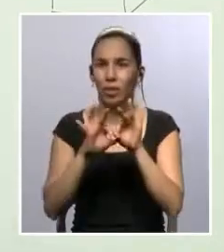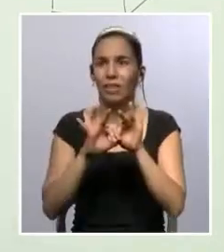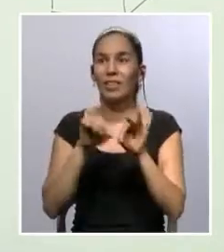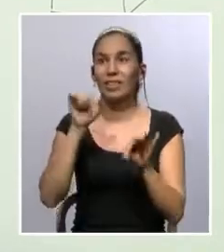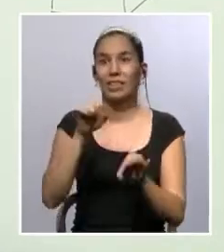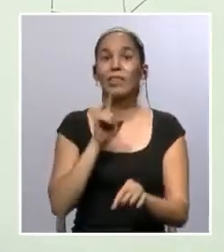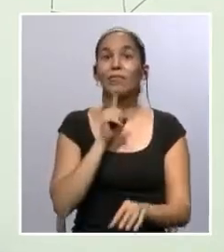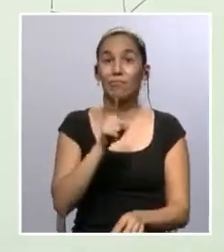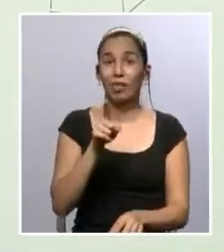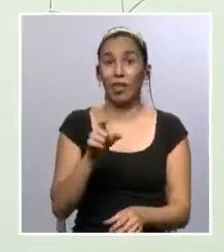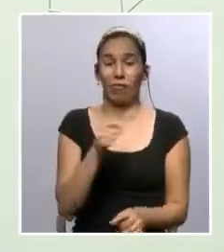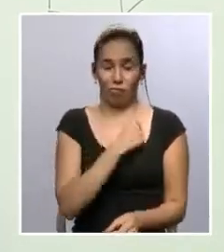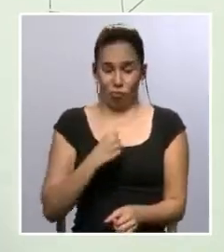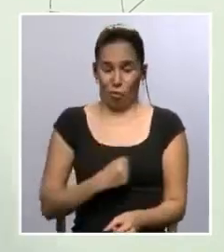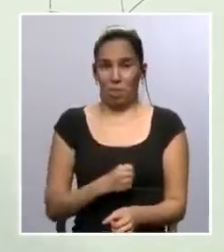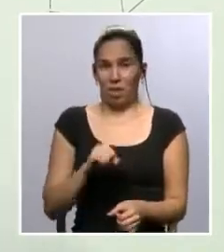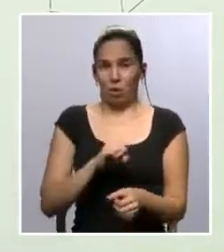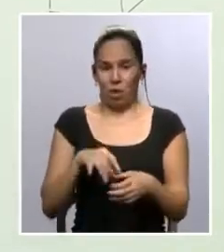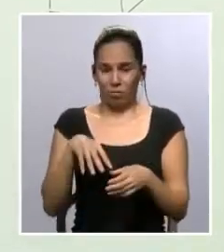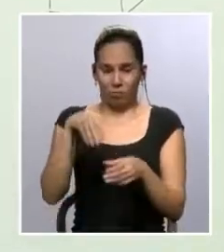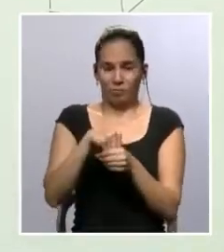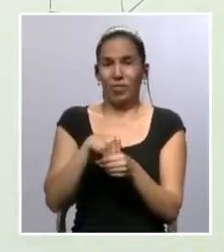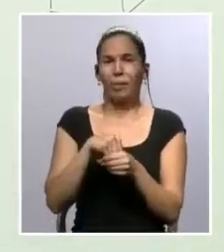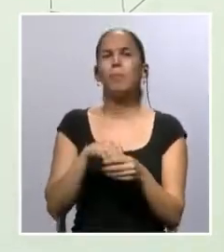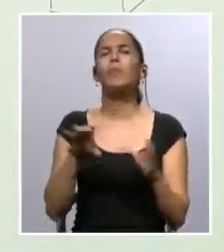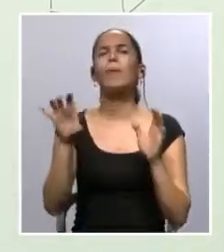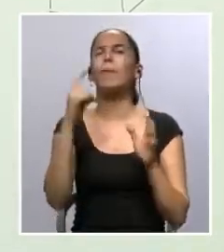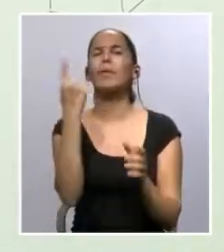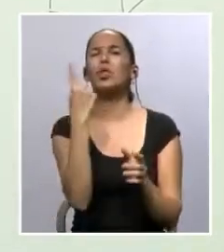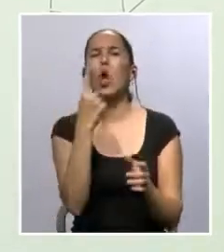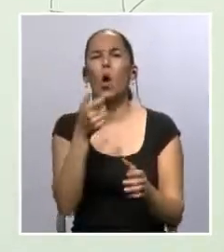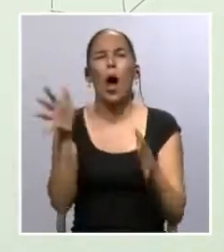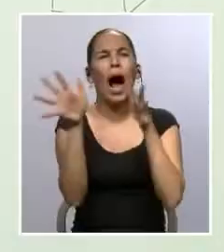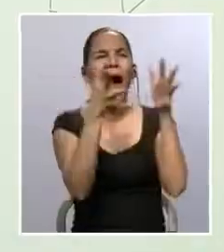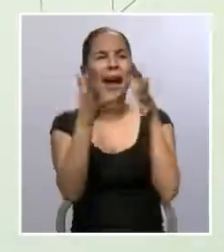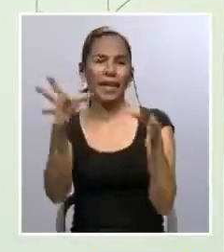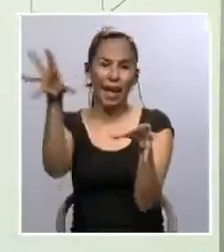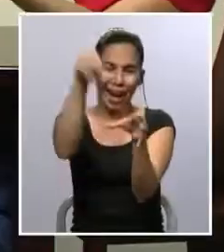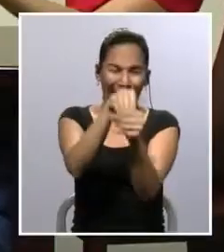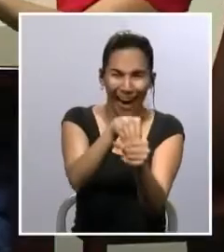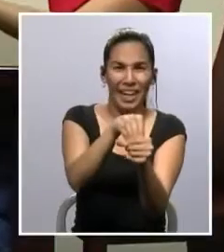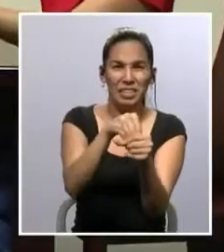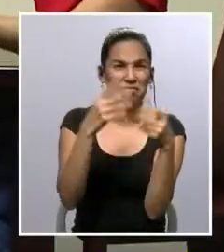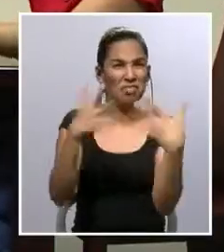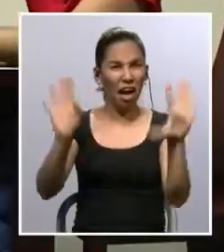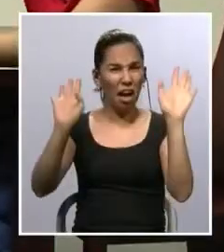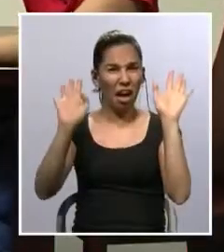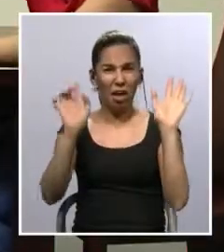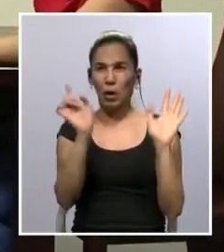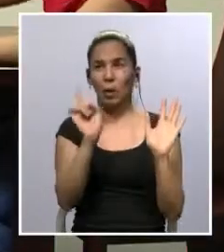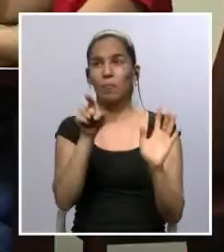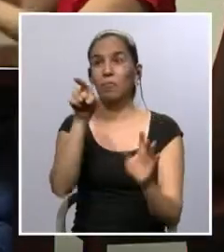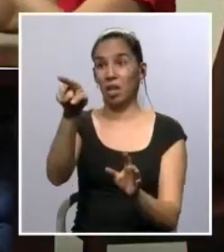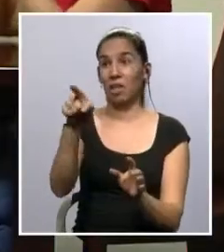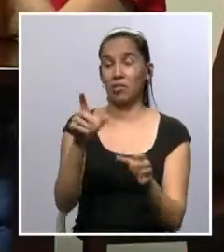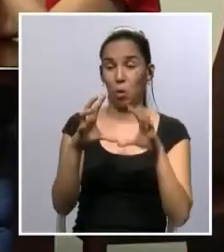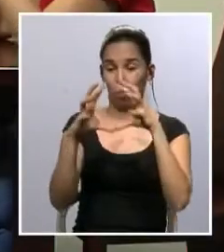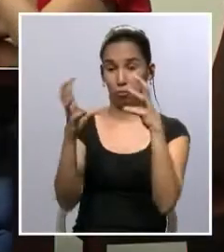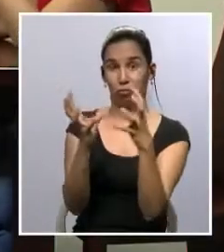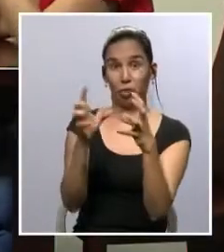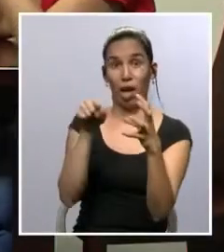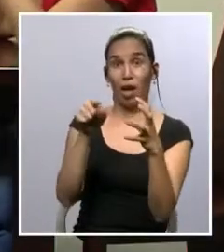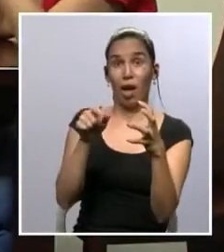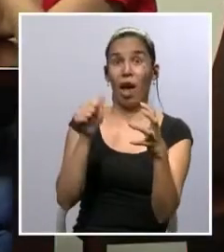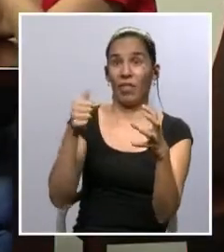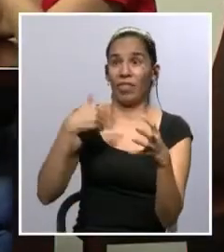viendo de Superman. Uh-huh. Ahora, no es llenarlo simplemente de aire, porque, mira, Carolina, este globo está lleno de aire. Y vea